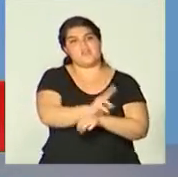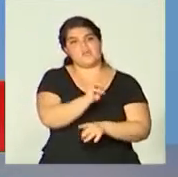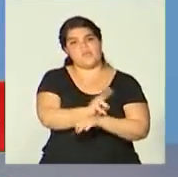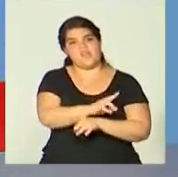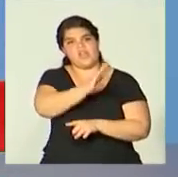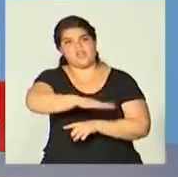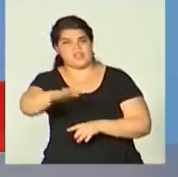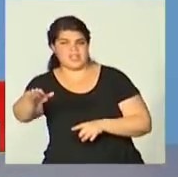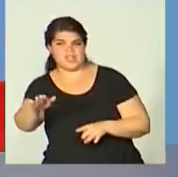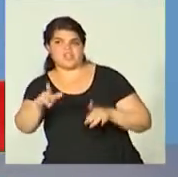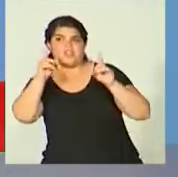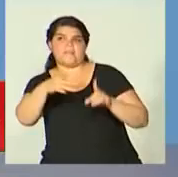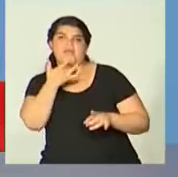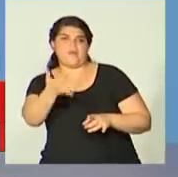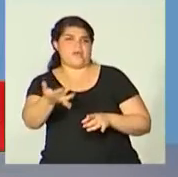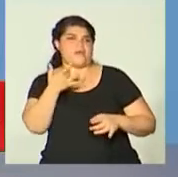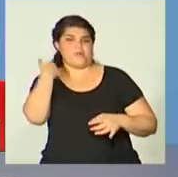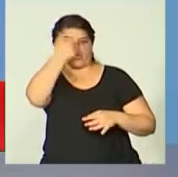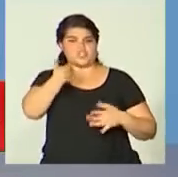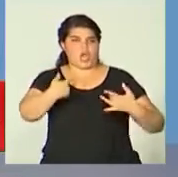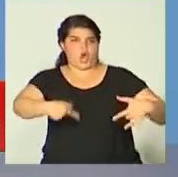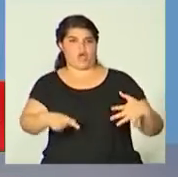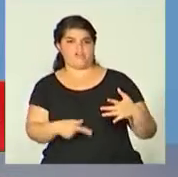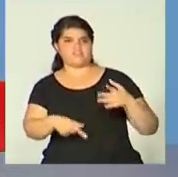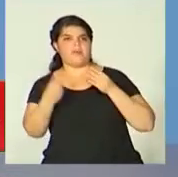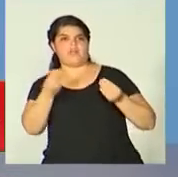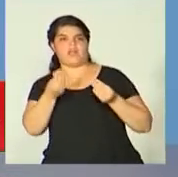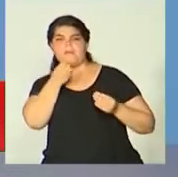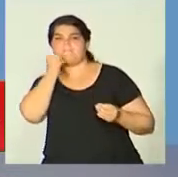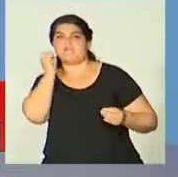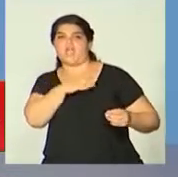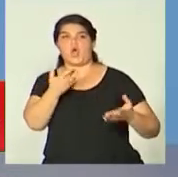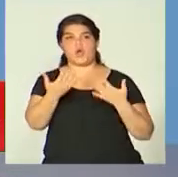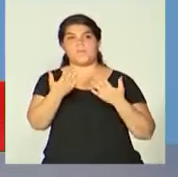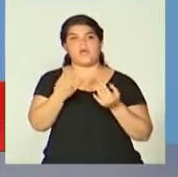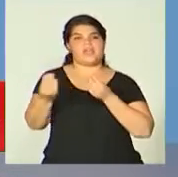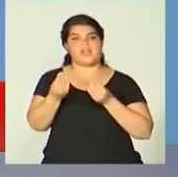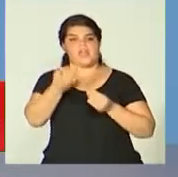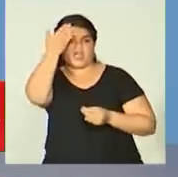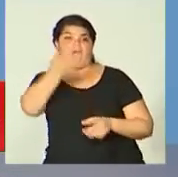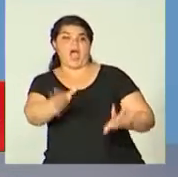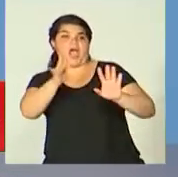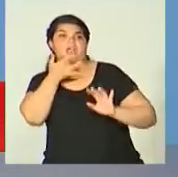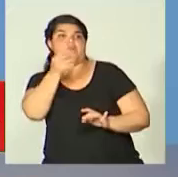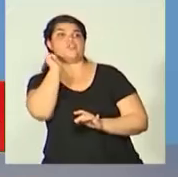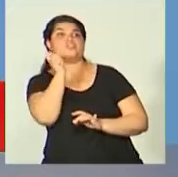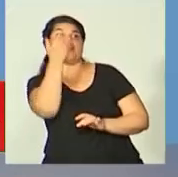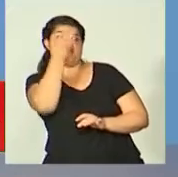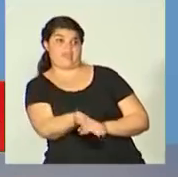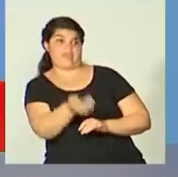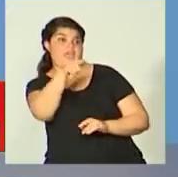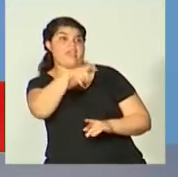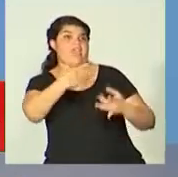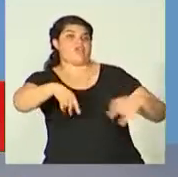de belleza toda la cantidad de productos de belleza que tenemos que usar las mujeres según en un estereotipo de belleza si no no somos bellas